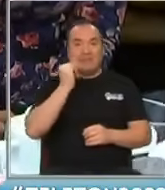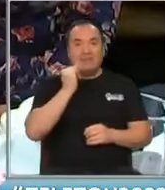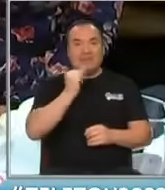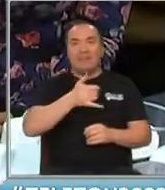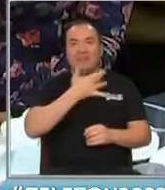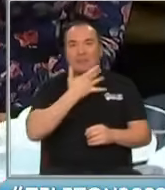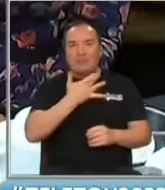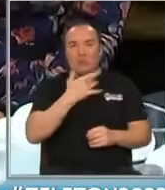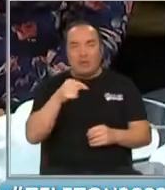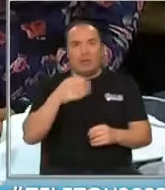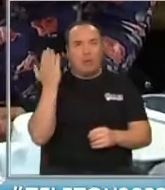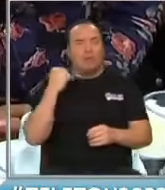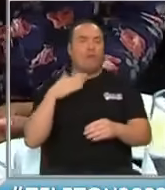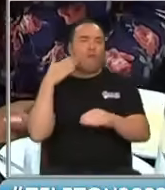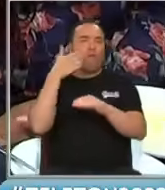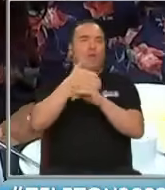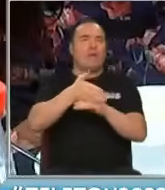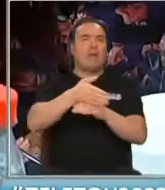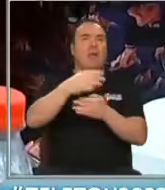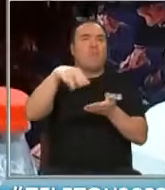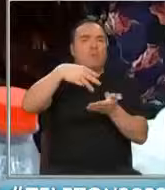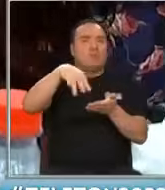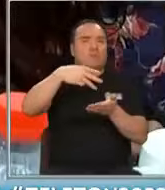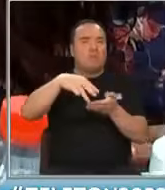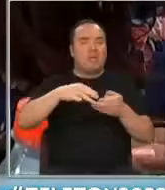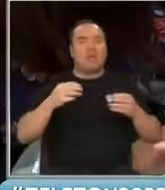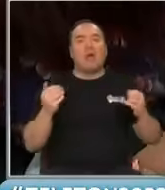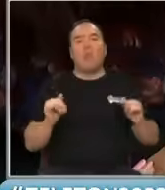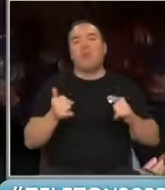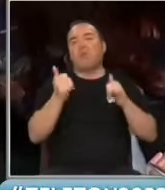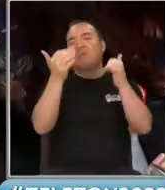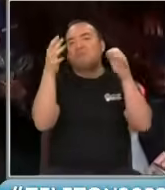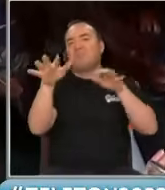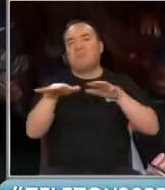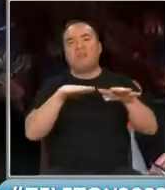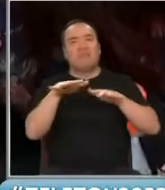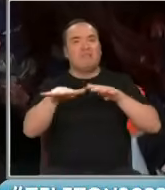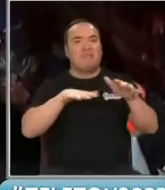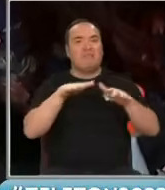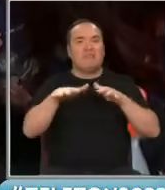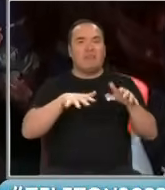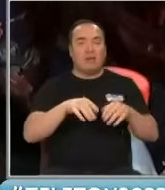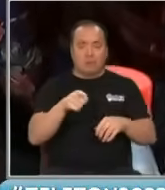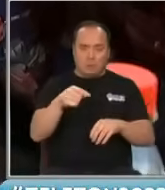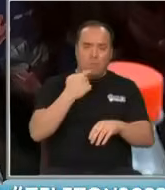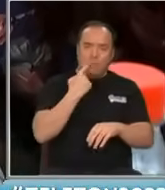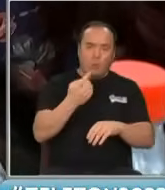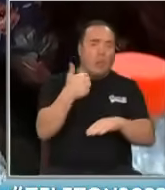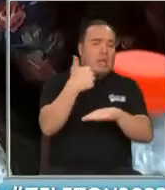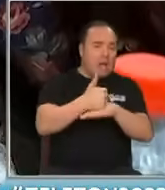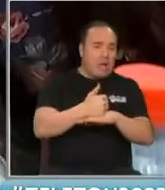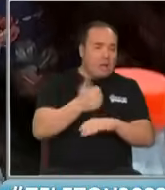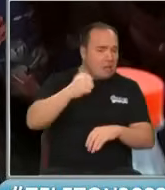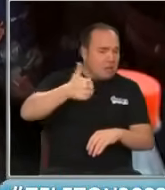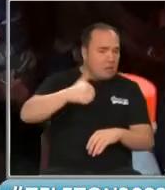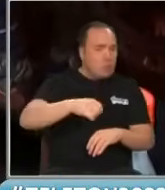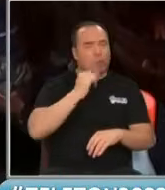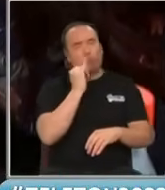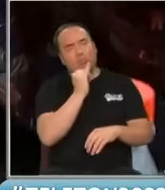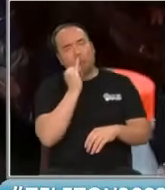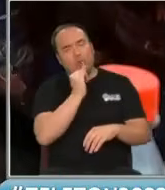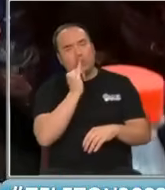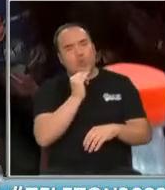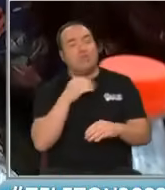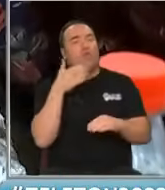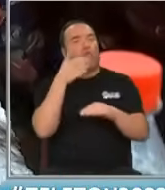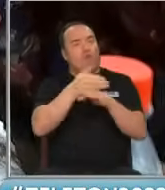la municipalidad por una actividad de... Ya, ¿y te atendió bien el alcalde? Sí, fui a hablar con